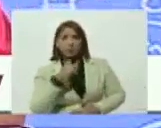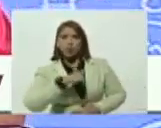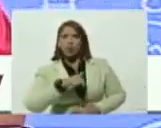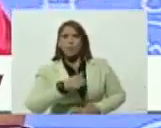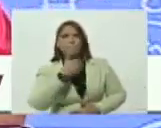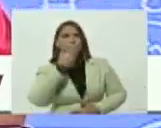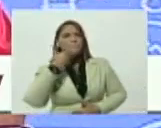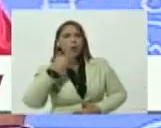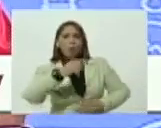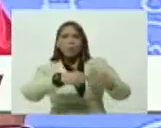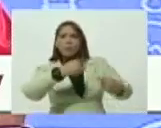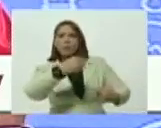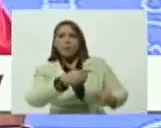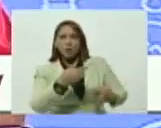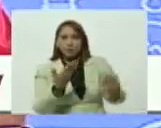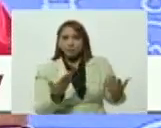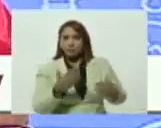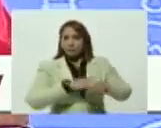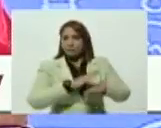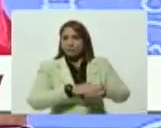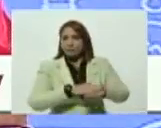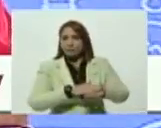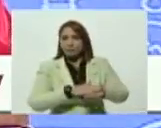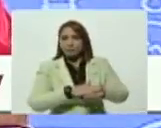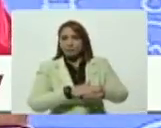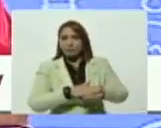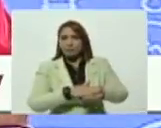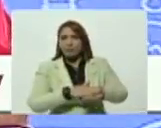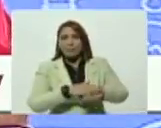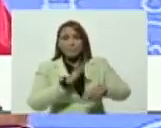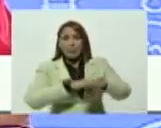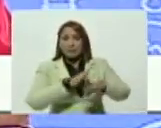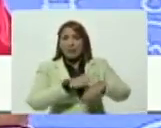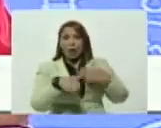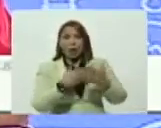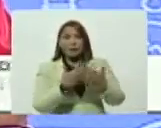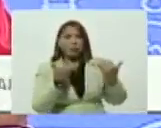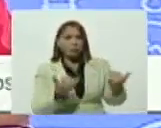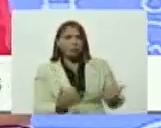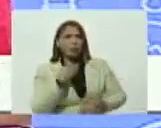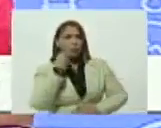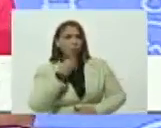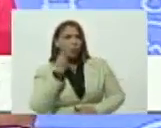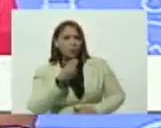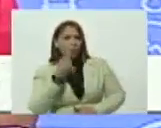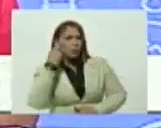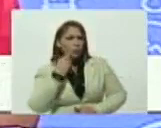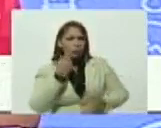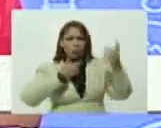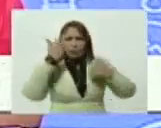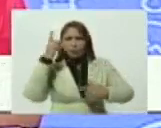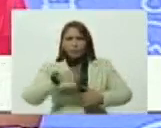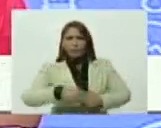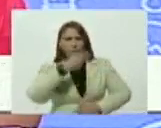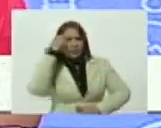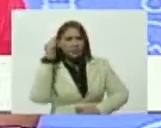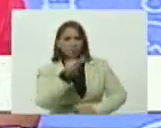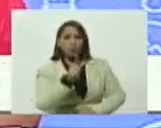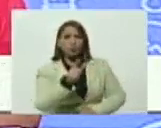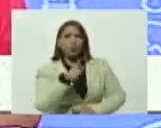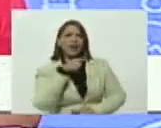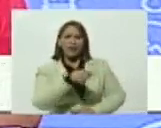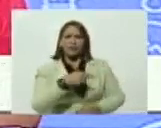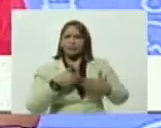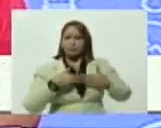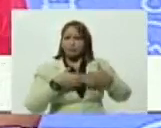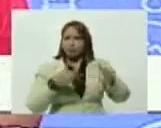mejor que lo que ha ocurrido hasta ahora. La juventud bolivariana, la juventud chavista, la juventud del PSUV es